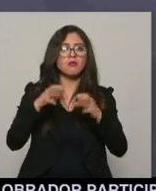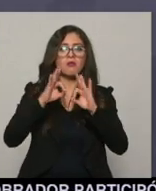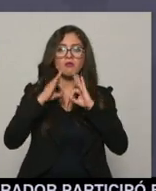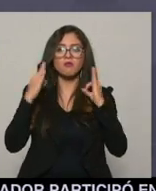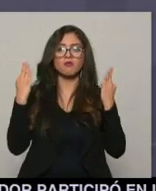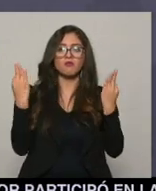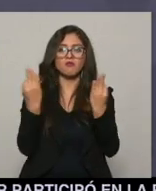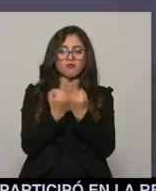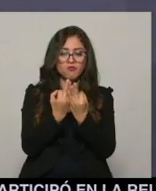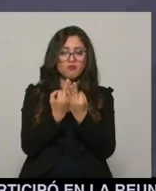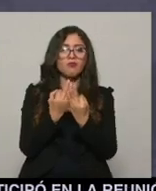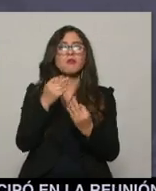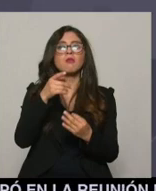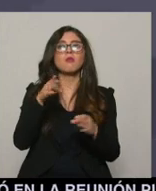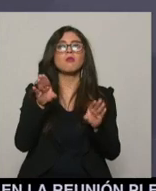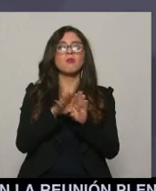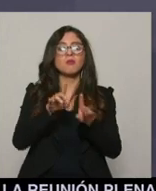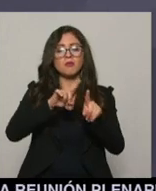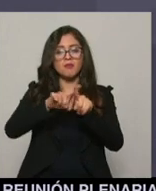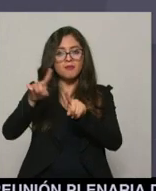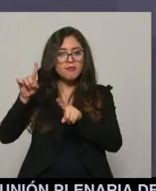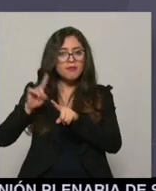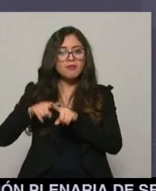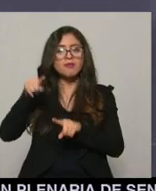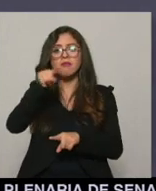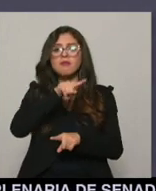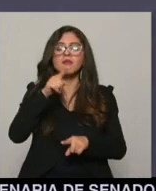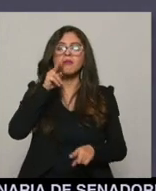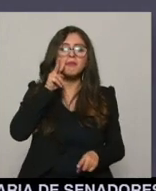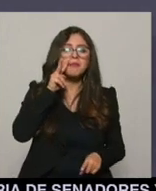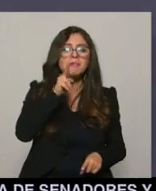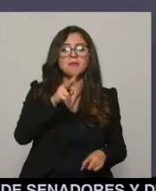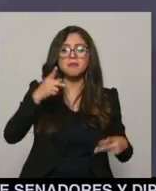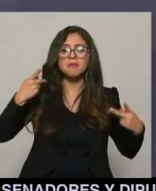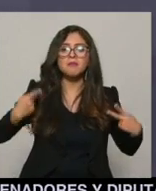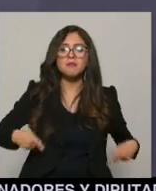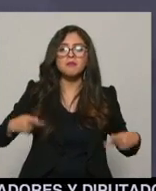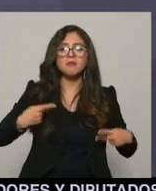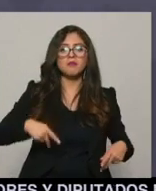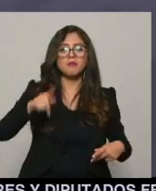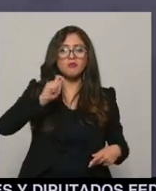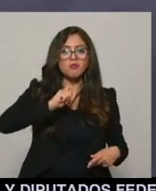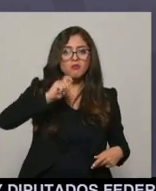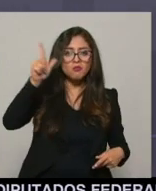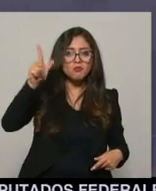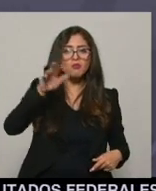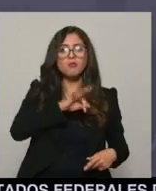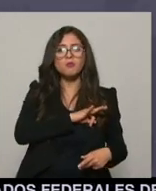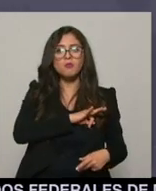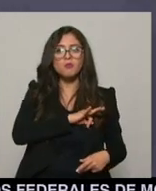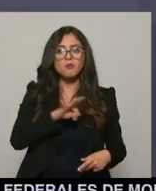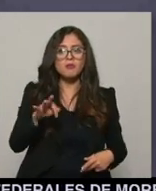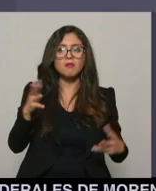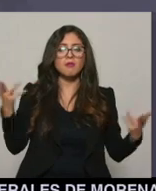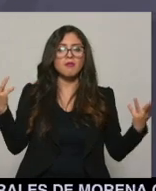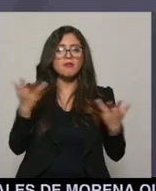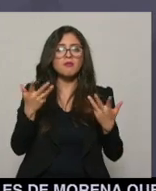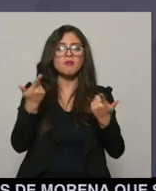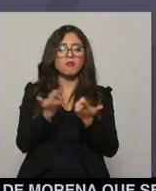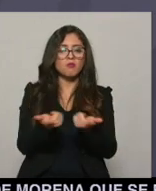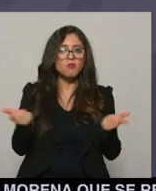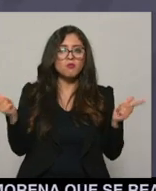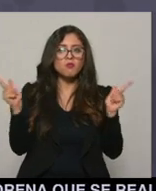técnicas, desde los distintos puntos de vista profesionales, para que se pueda hacer un colectivo